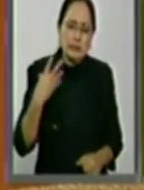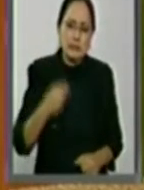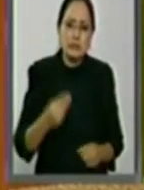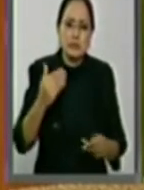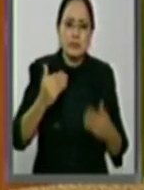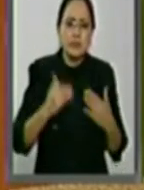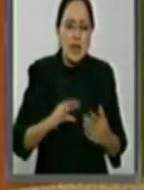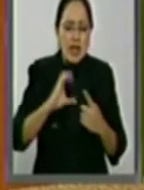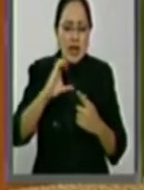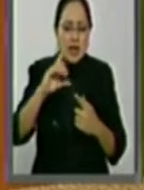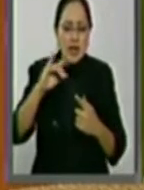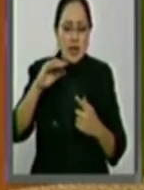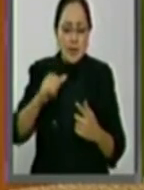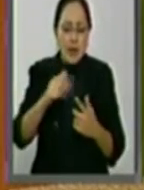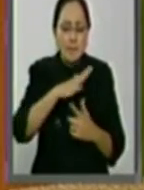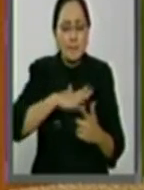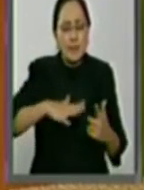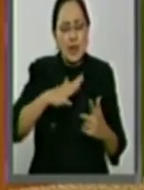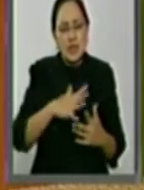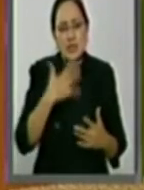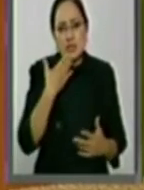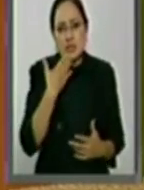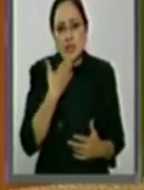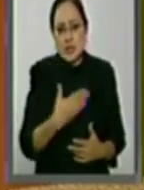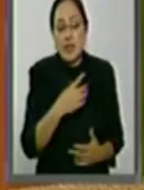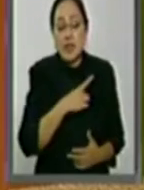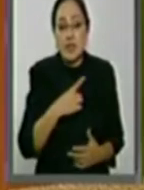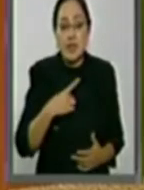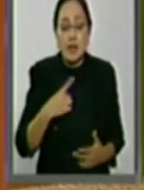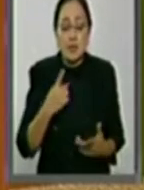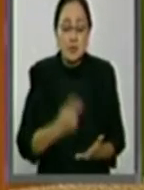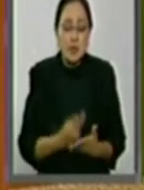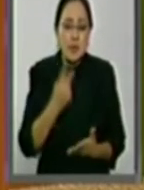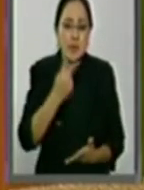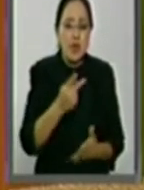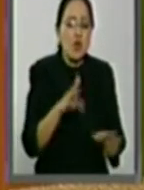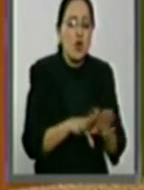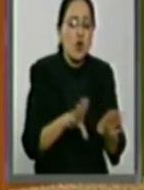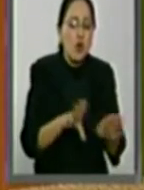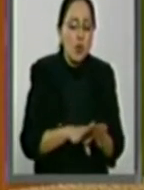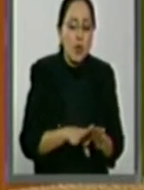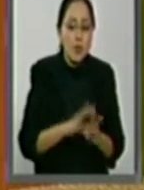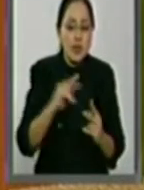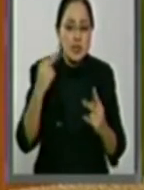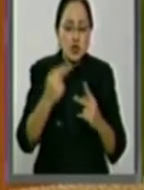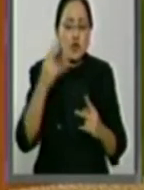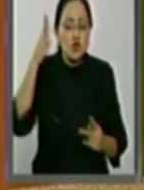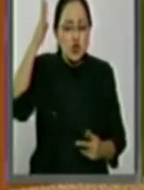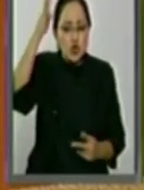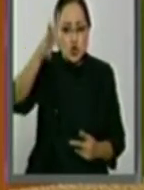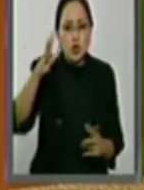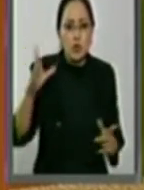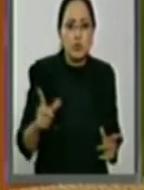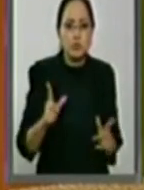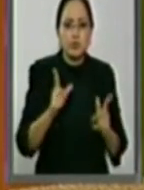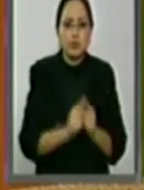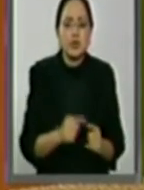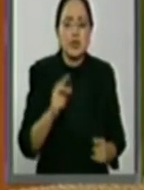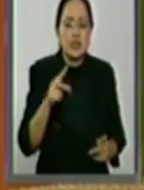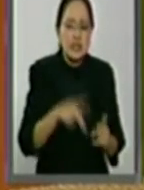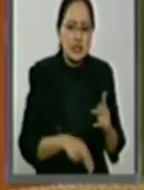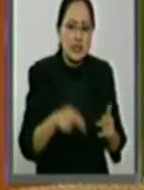que, desde luego, requiere ser planeado con una visión sustentable, de largo plazo, que acorte las